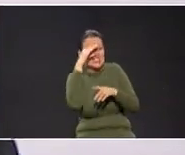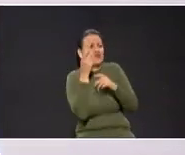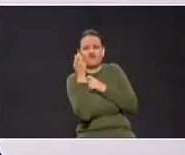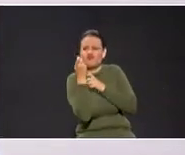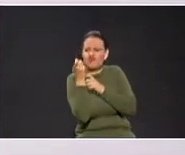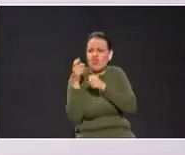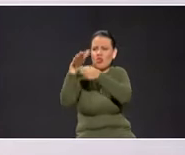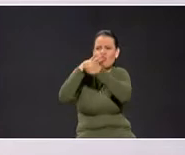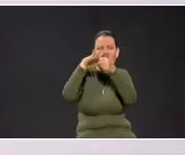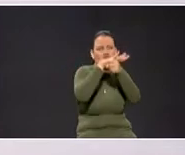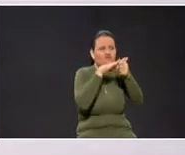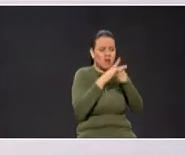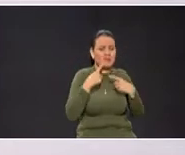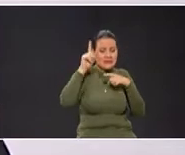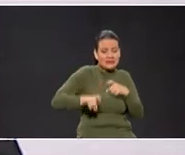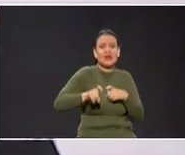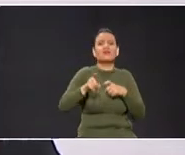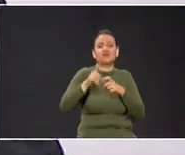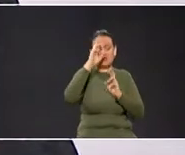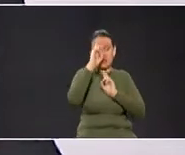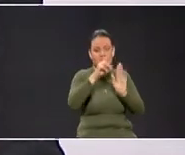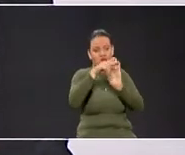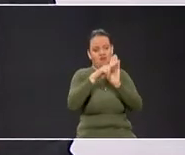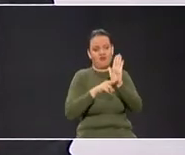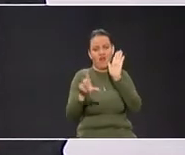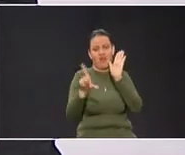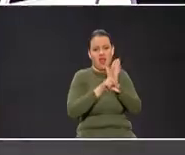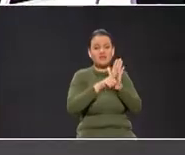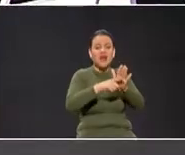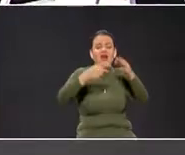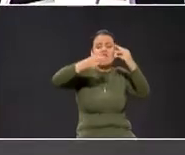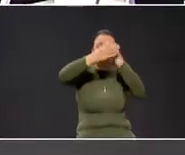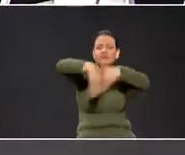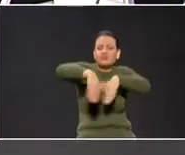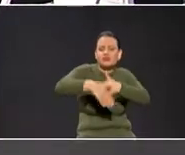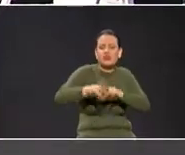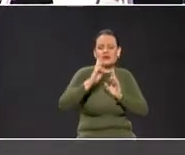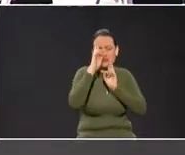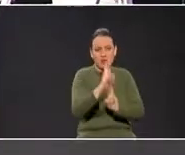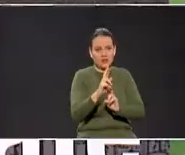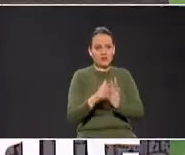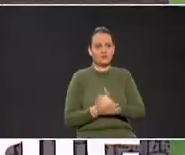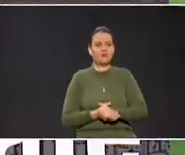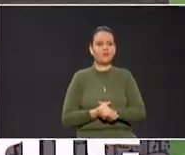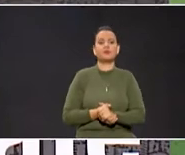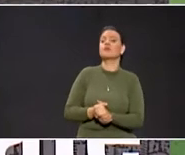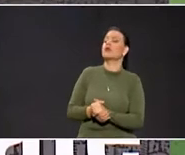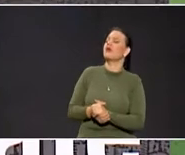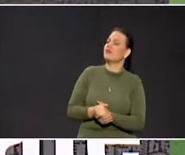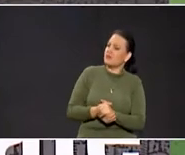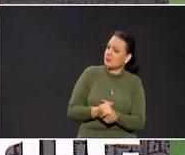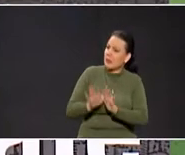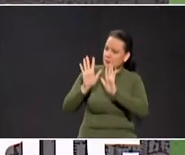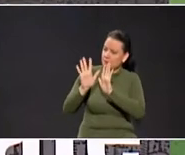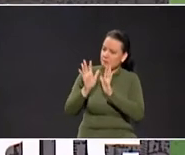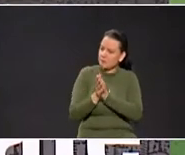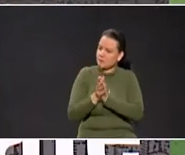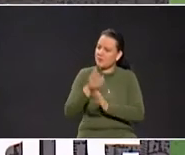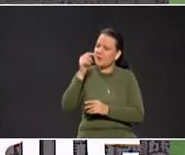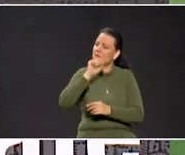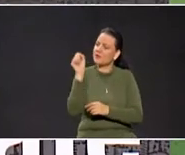reglamentando las obligaciones urbanísticas para mejorar el espacio público específicamente en lo rural cuáles serían entonces esos elementos